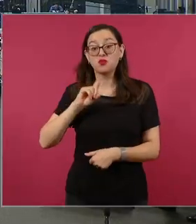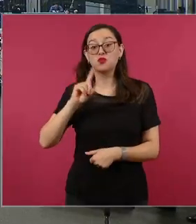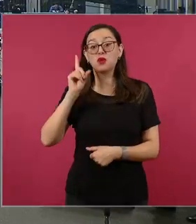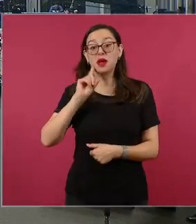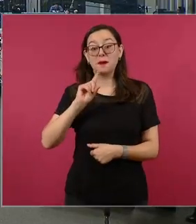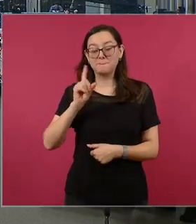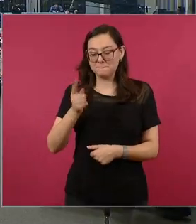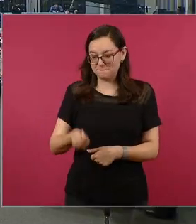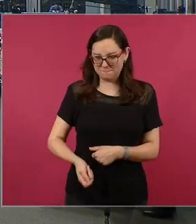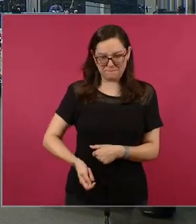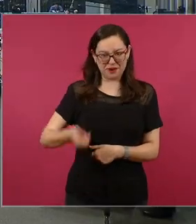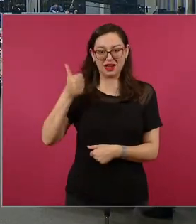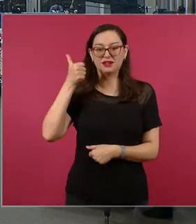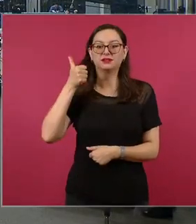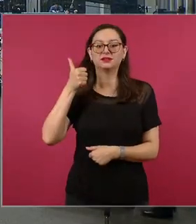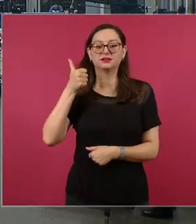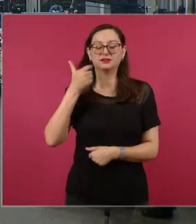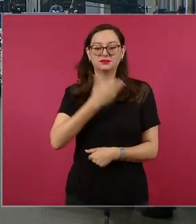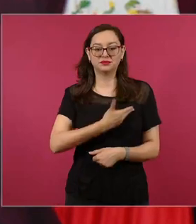Entonces, no,